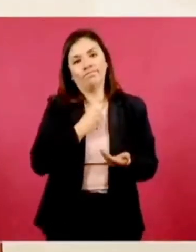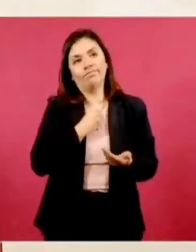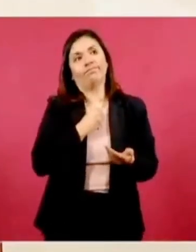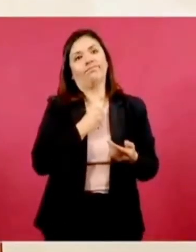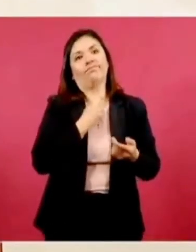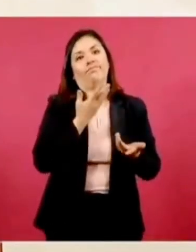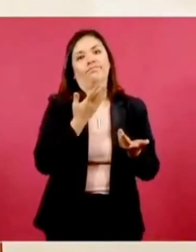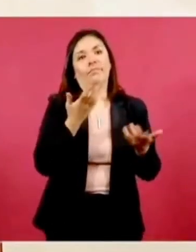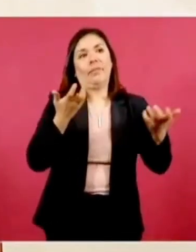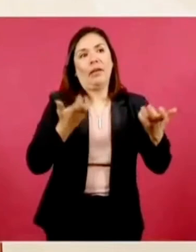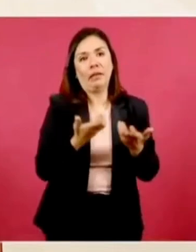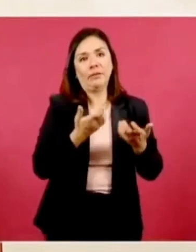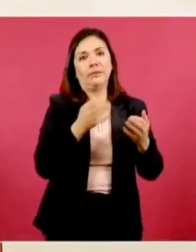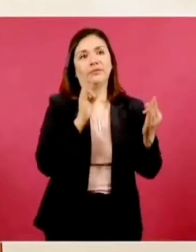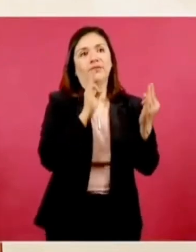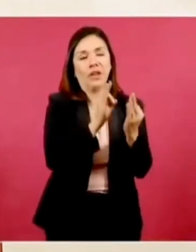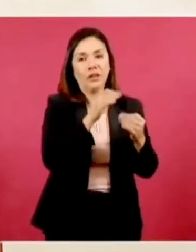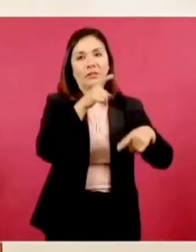y